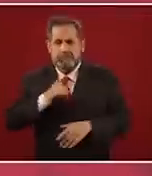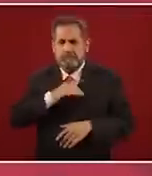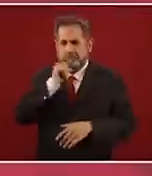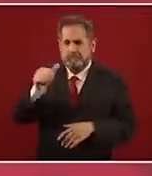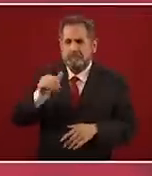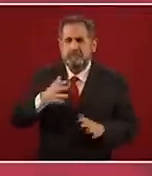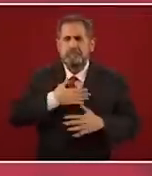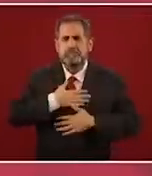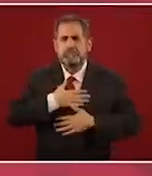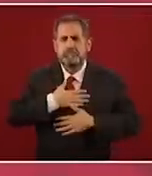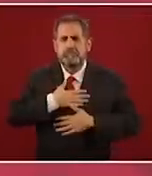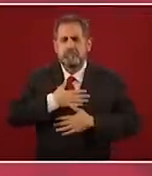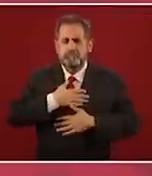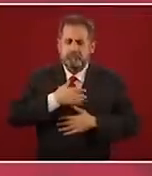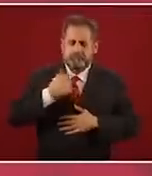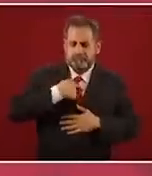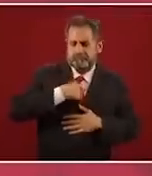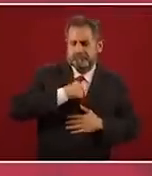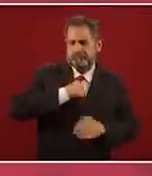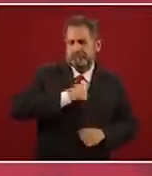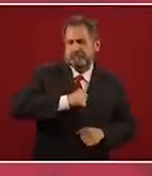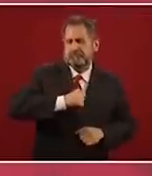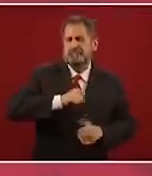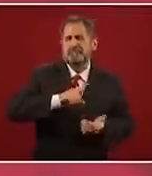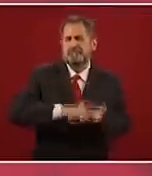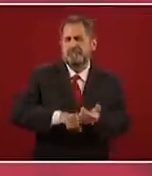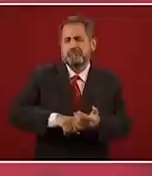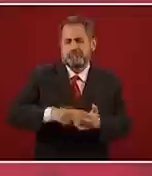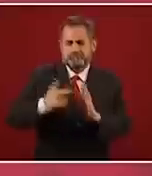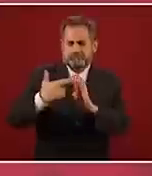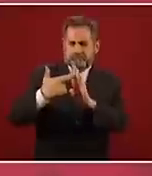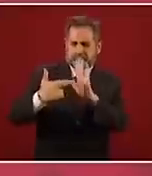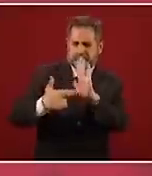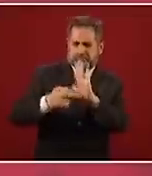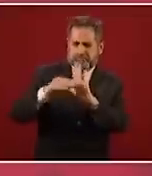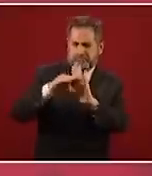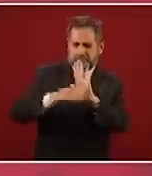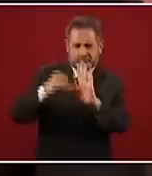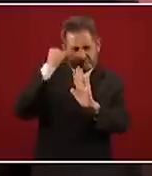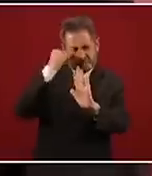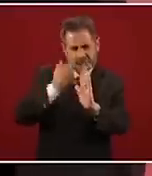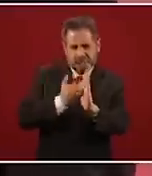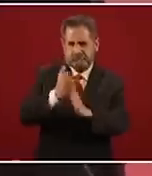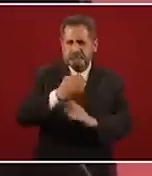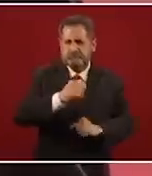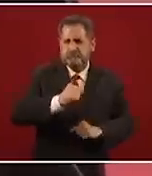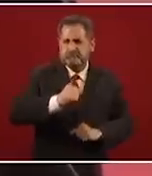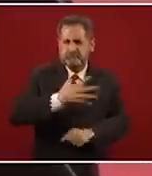tengo mi escudo protector, que son mis principios, mis ideales,